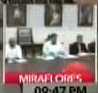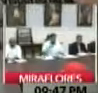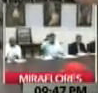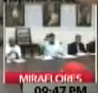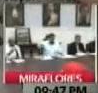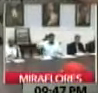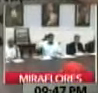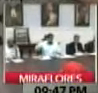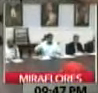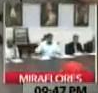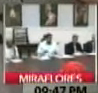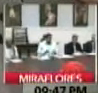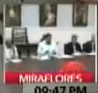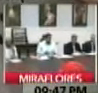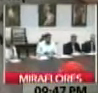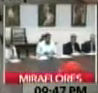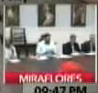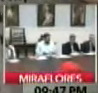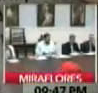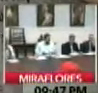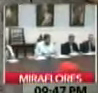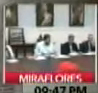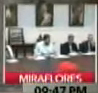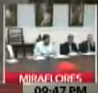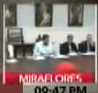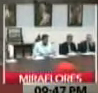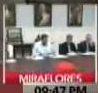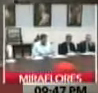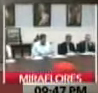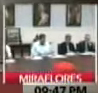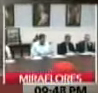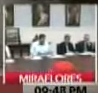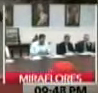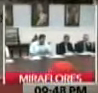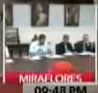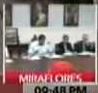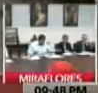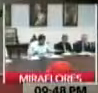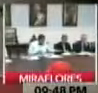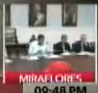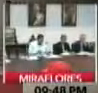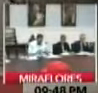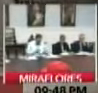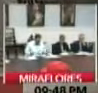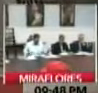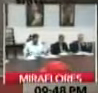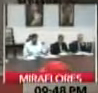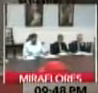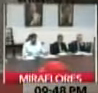para refinanciar deudas a corto y mediano plazo.